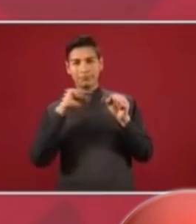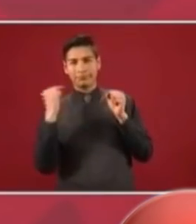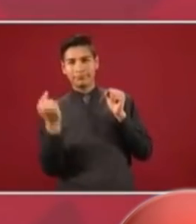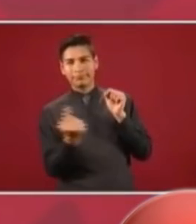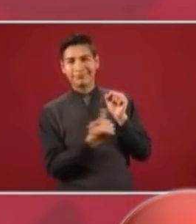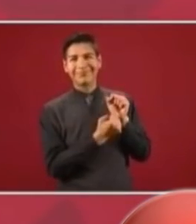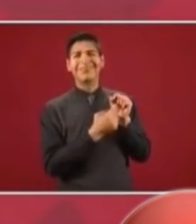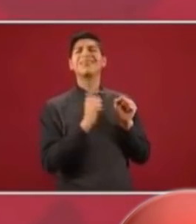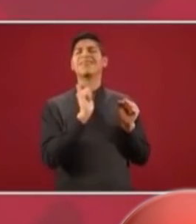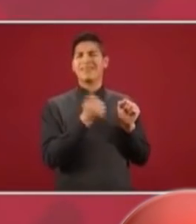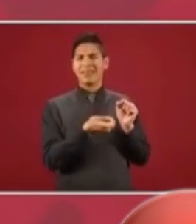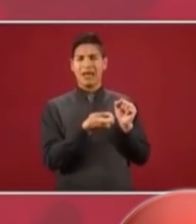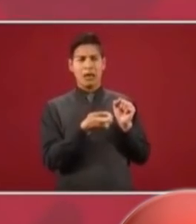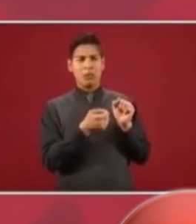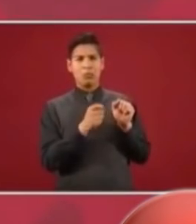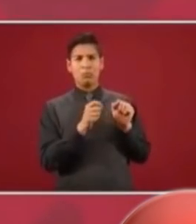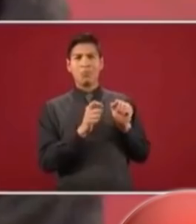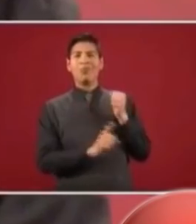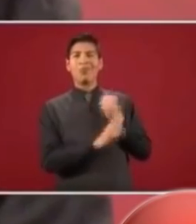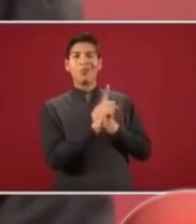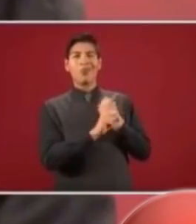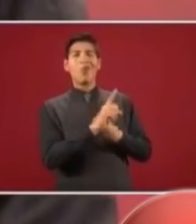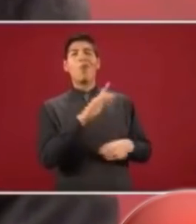que se considere que el principal problema